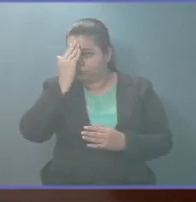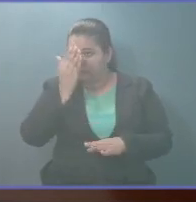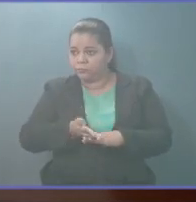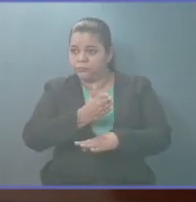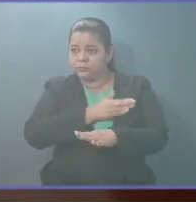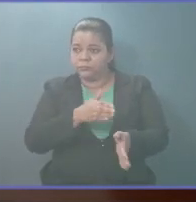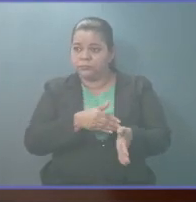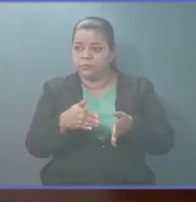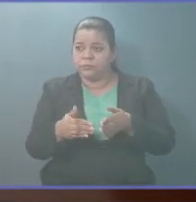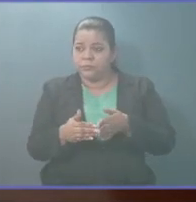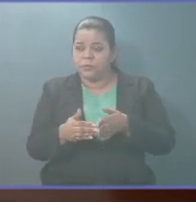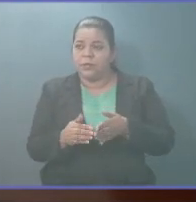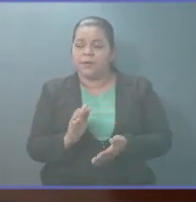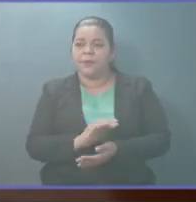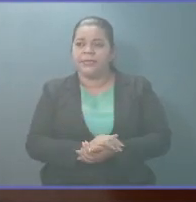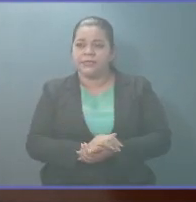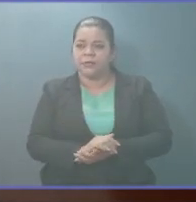tiene que ser